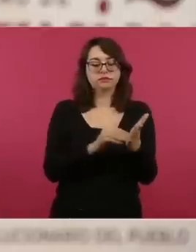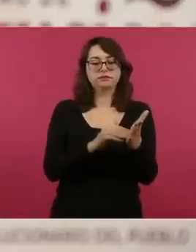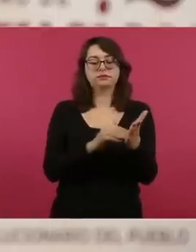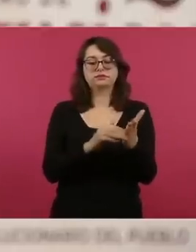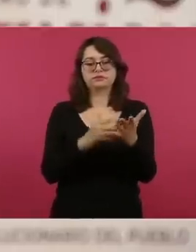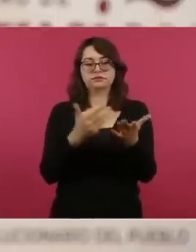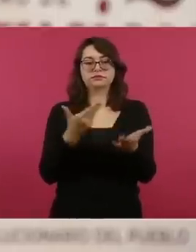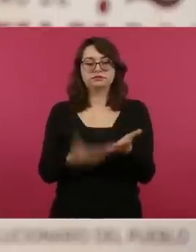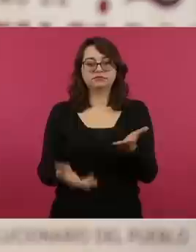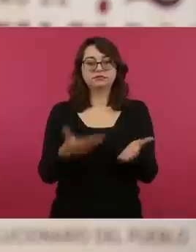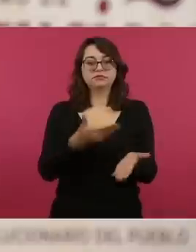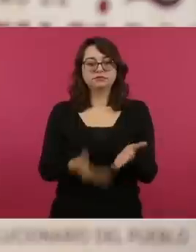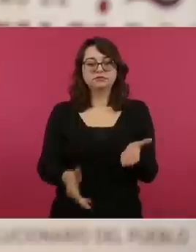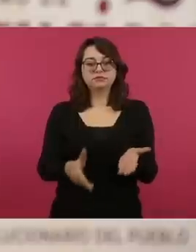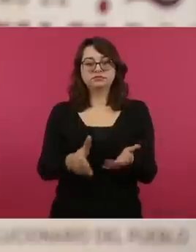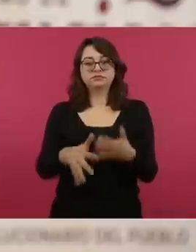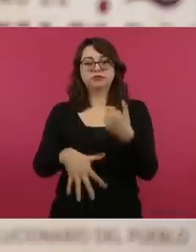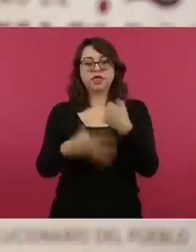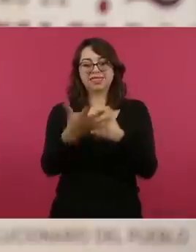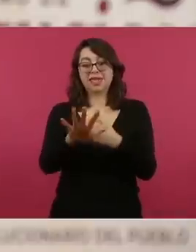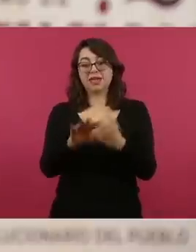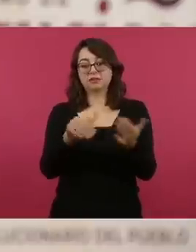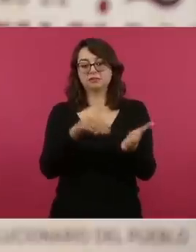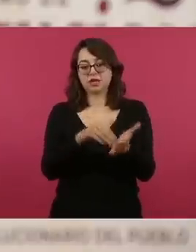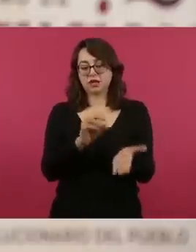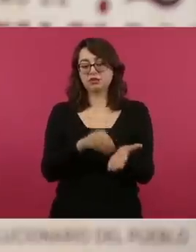tramo, actualmente vigentes hay más de diez mil.